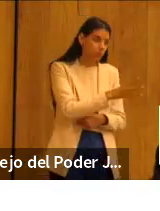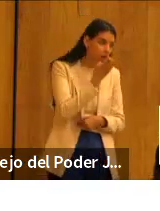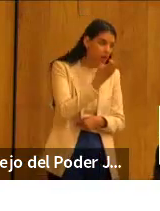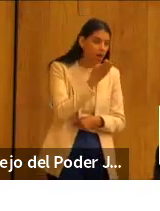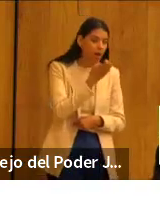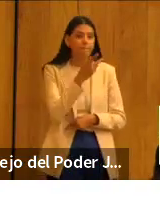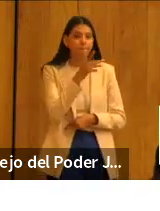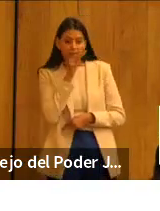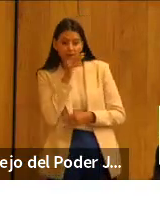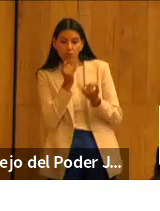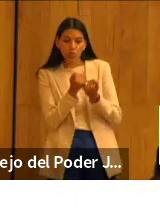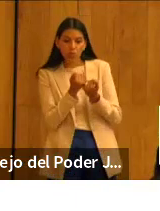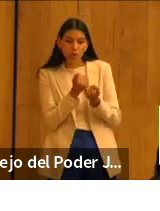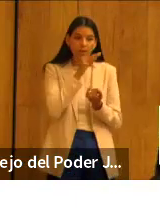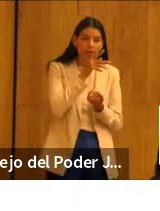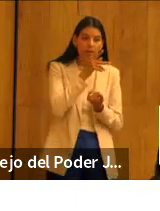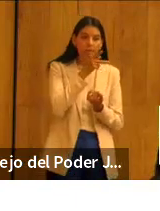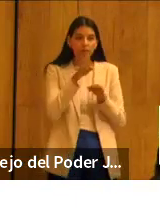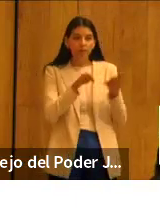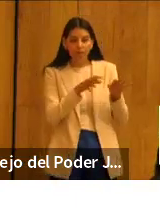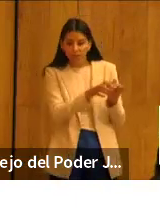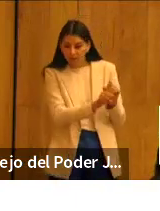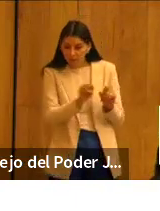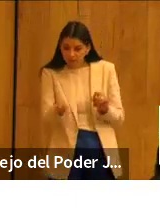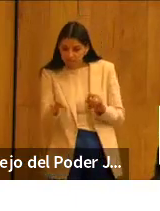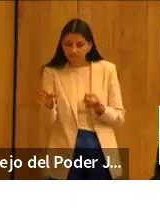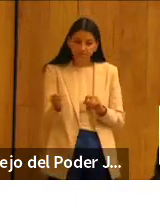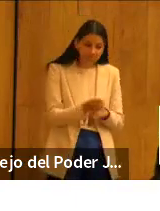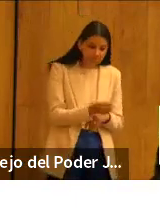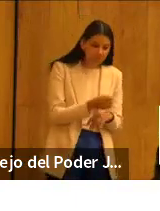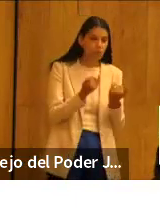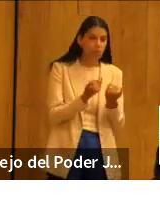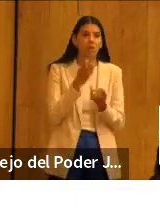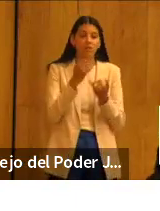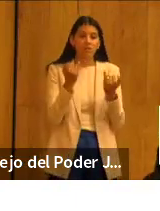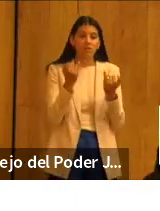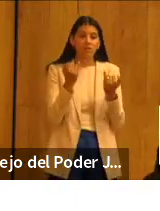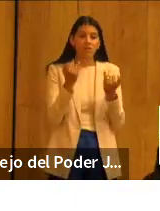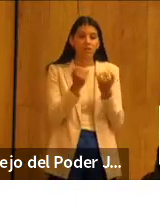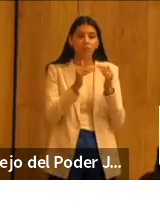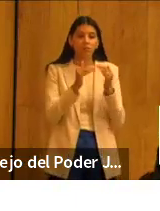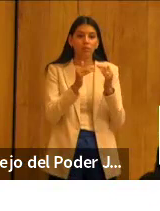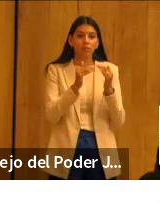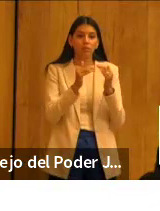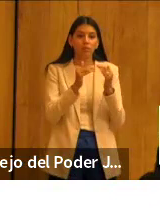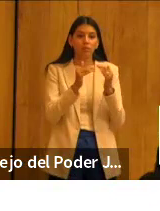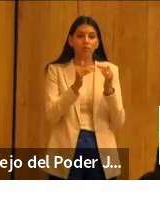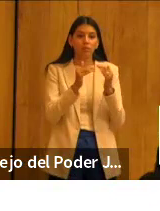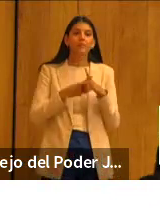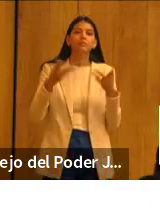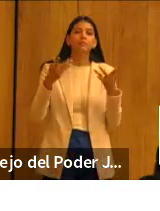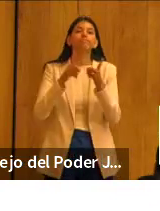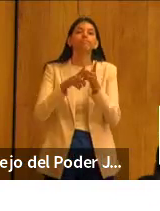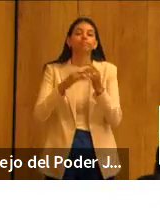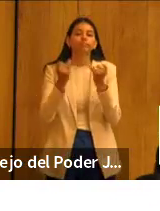lleva, que el papá trabaja, que la mamá también trabaja, que lo recoge, que la mamá igual. Entonces, cuando ven esta igualdad de los roles de género, es que se va a